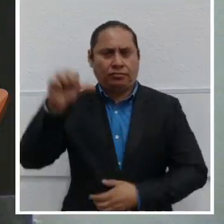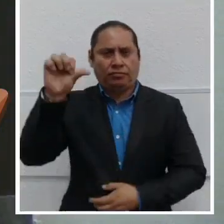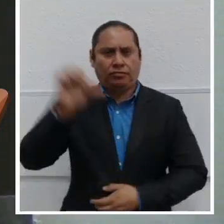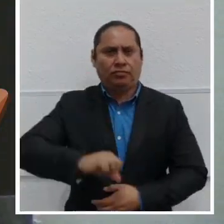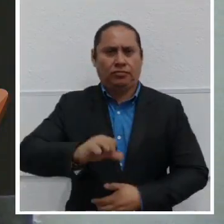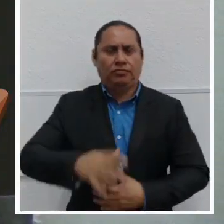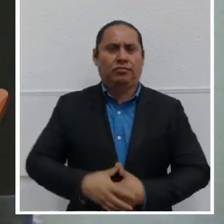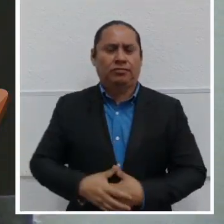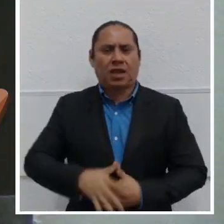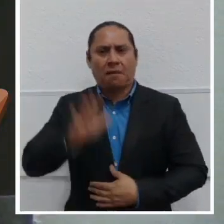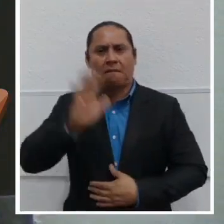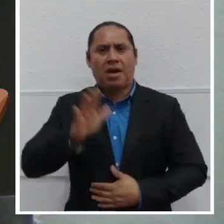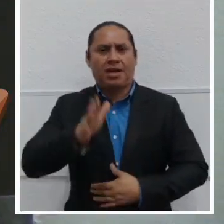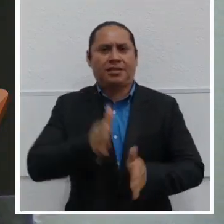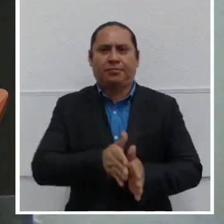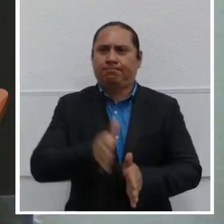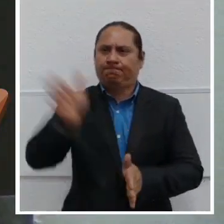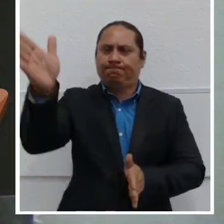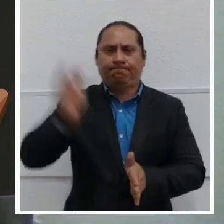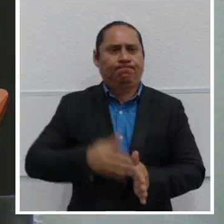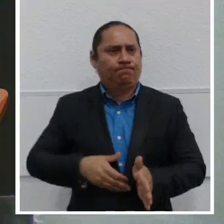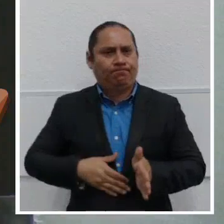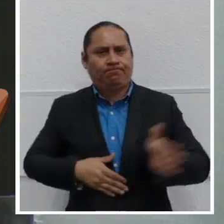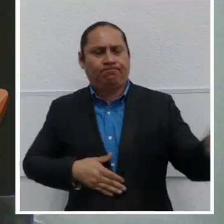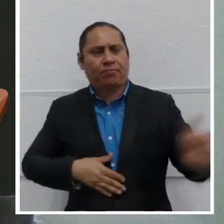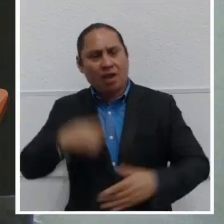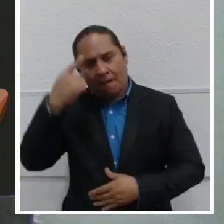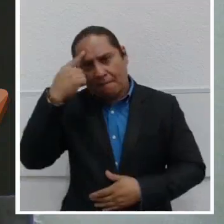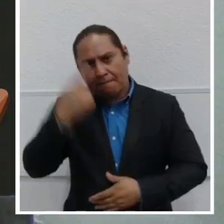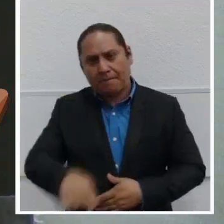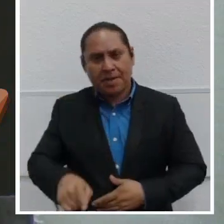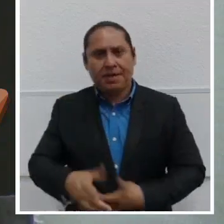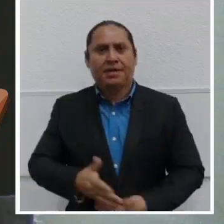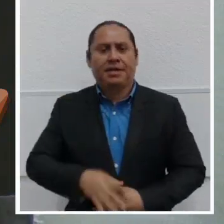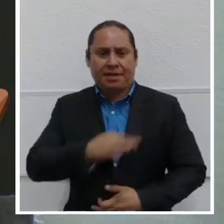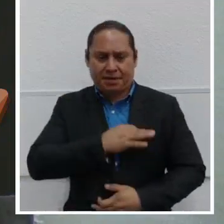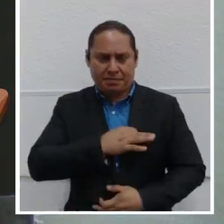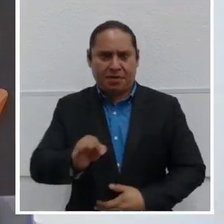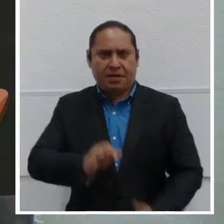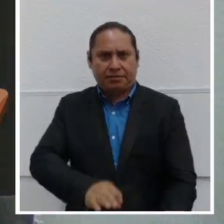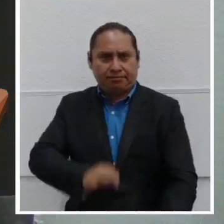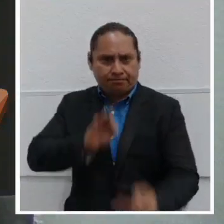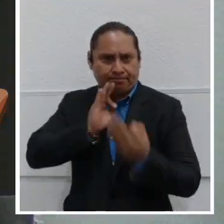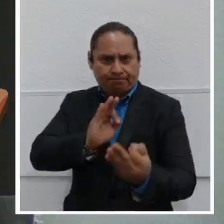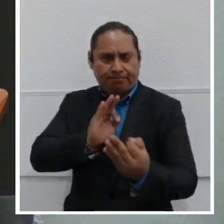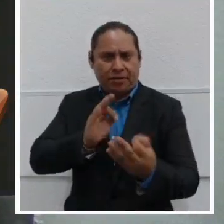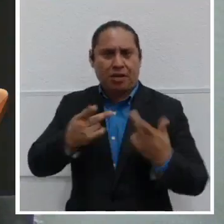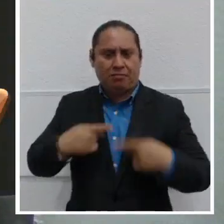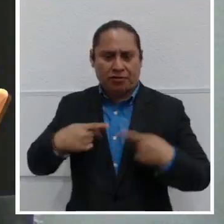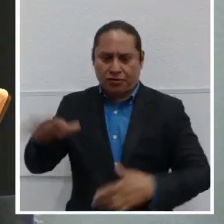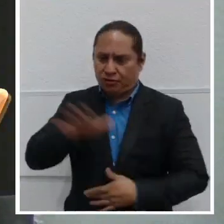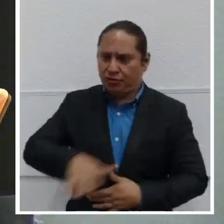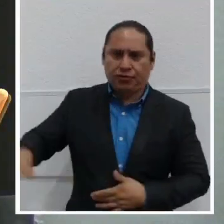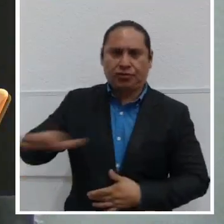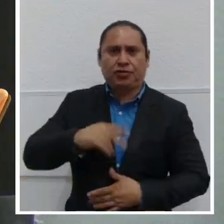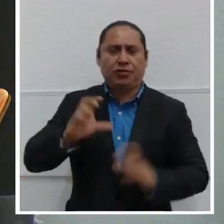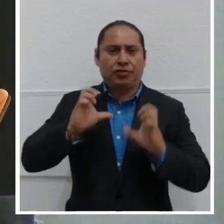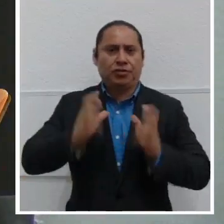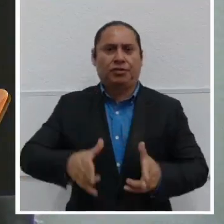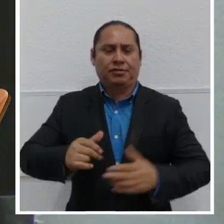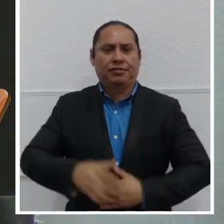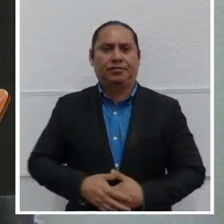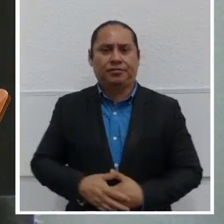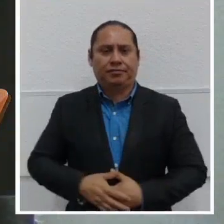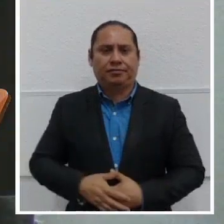es un parteaguas para poder seguir legislando y darle la cara al pueblo de Chiapas si bien hace